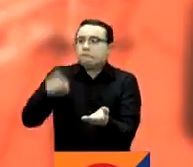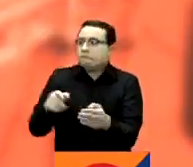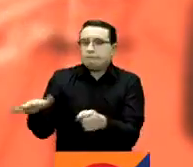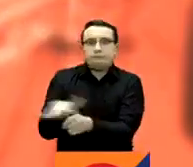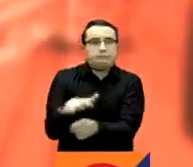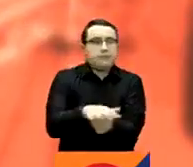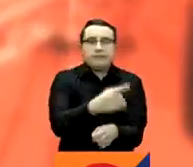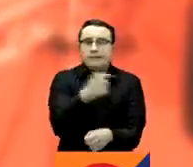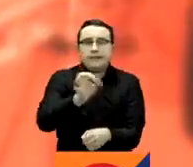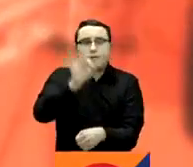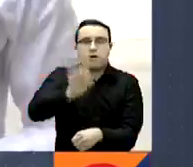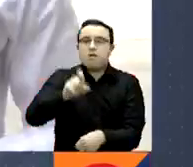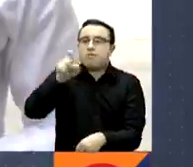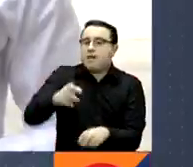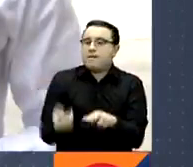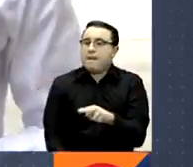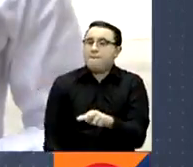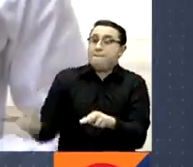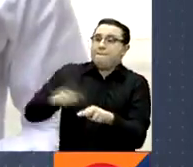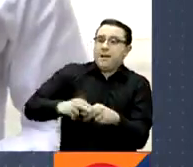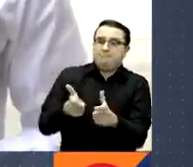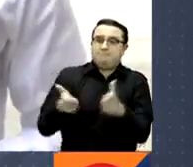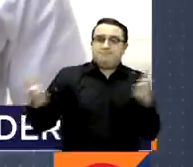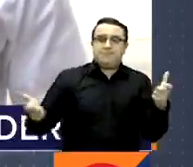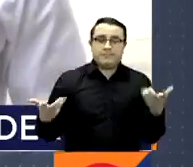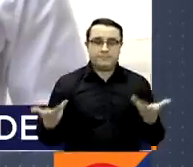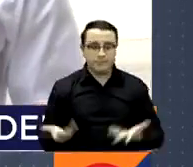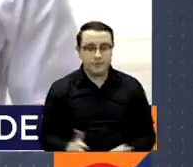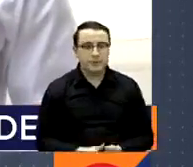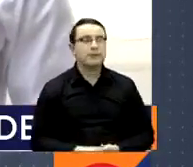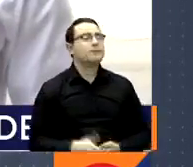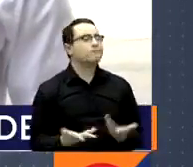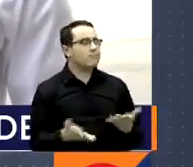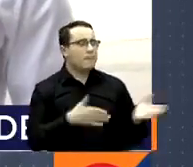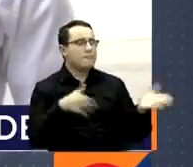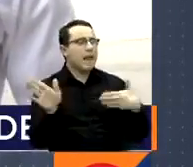buenas tardes. ¿Qué planes de contingencia hay contemplados? Buenas tardes.